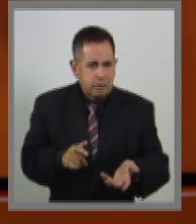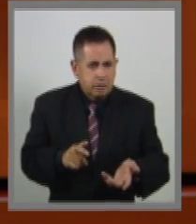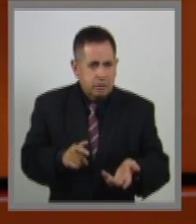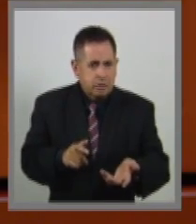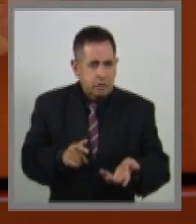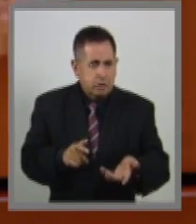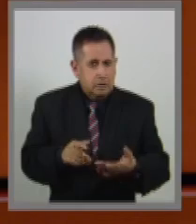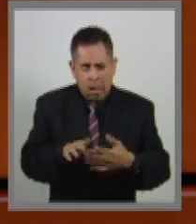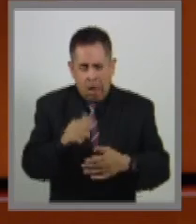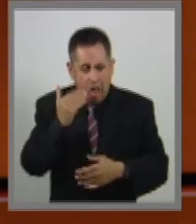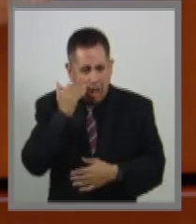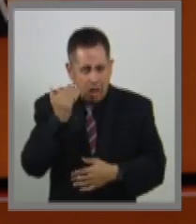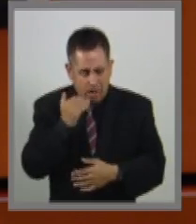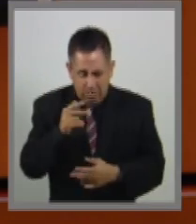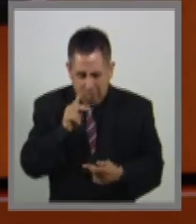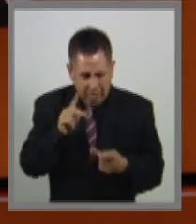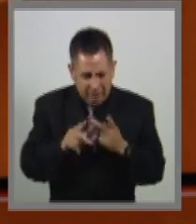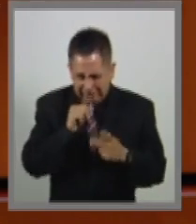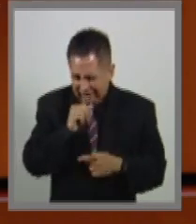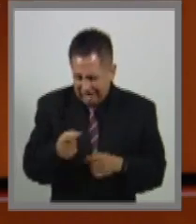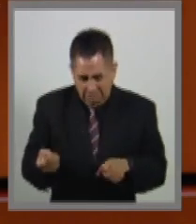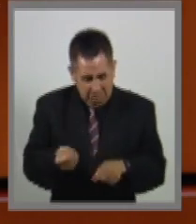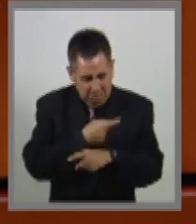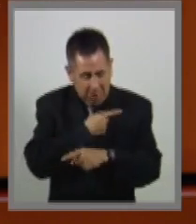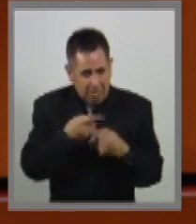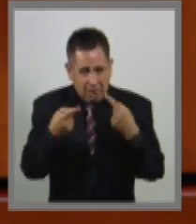leyes tan imperfectas y contradictorias.